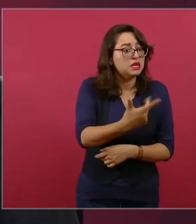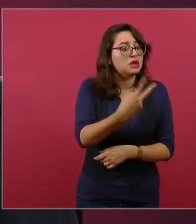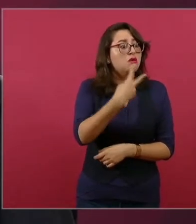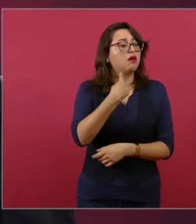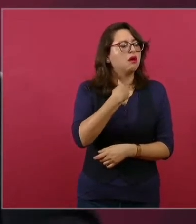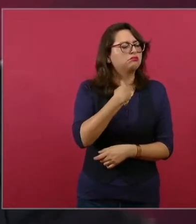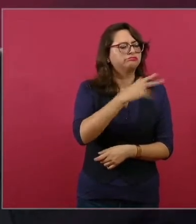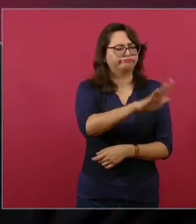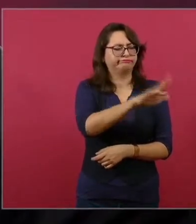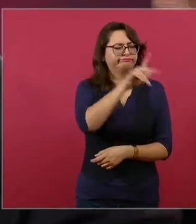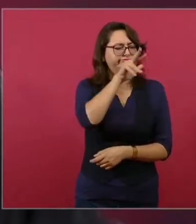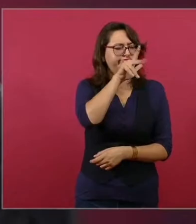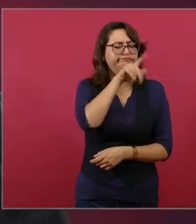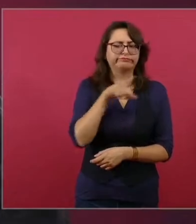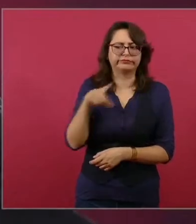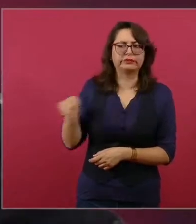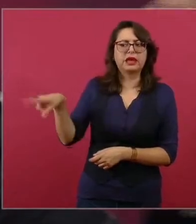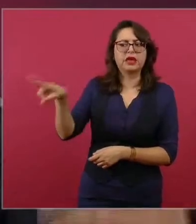Porque